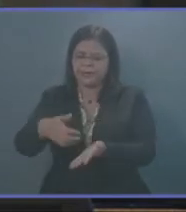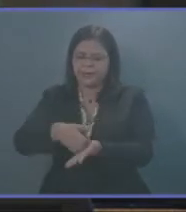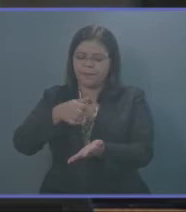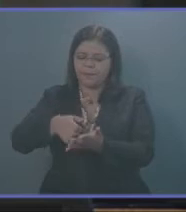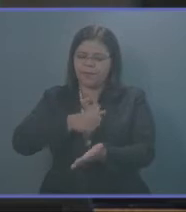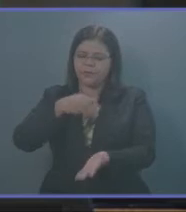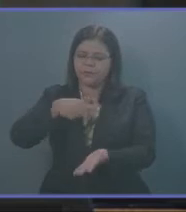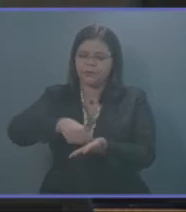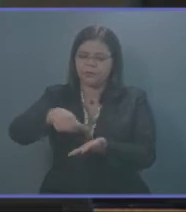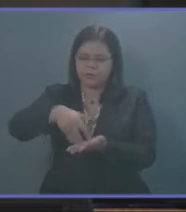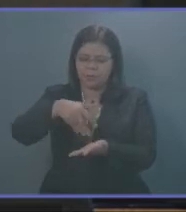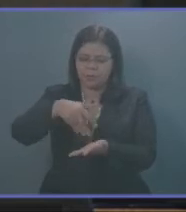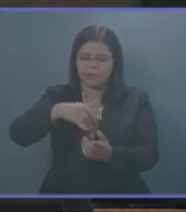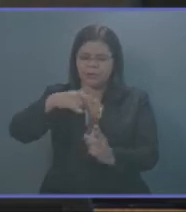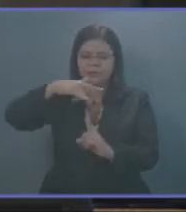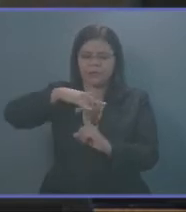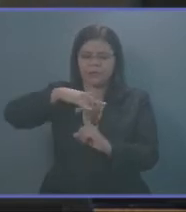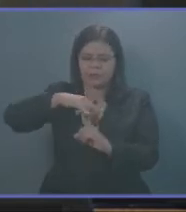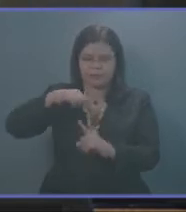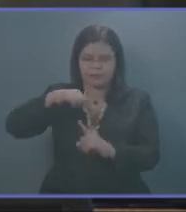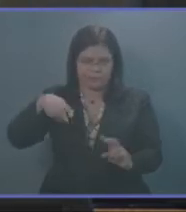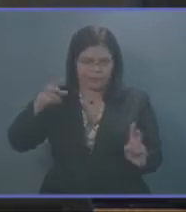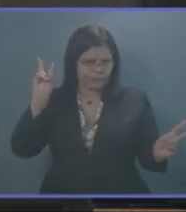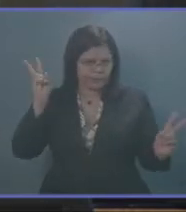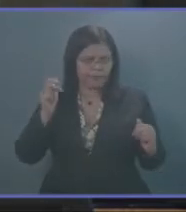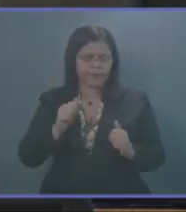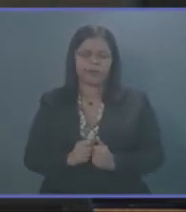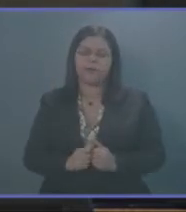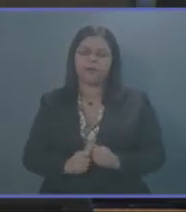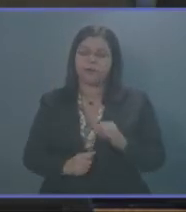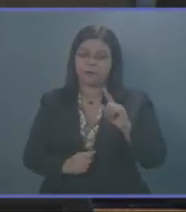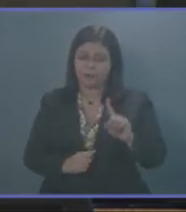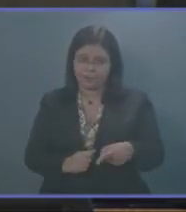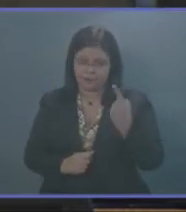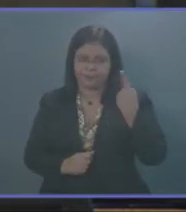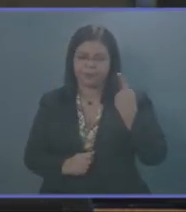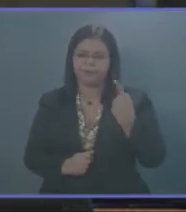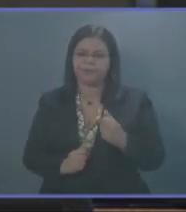Municipales del Municipio de Ilopango, Departamento de San Salvador. Título primero.